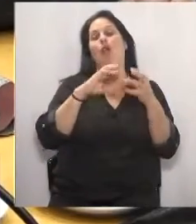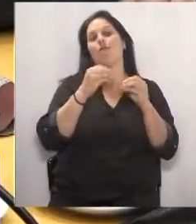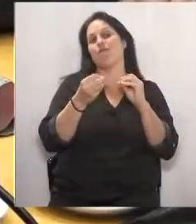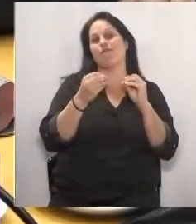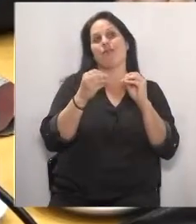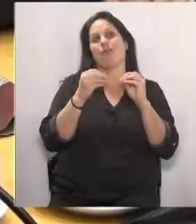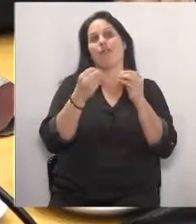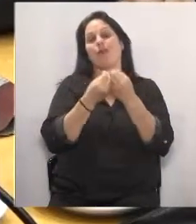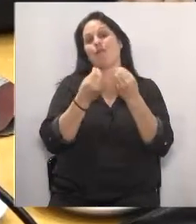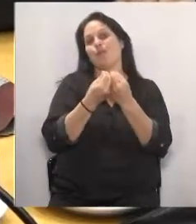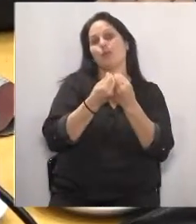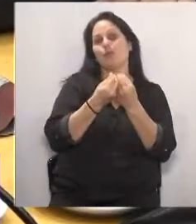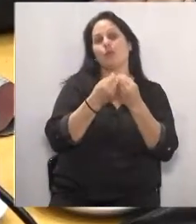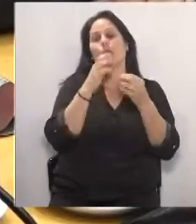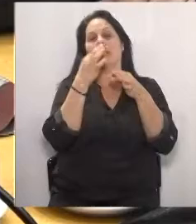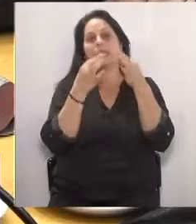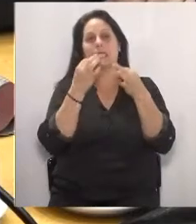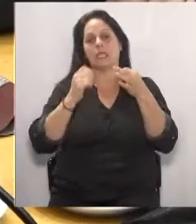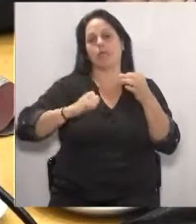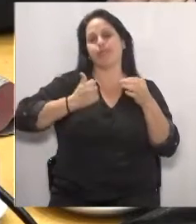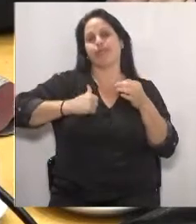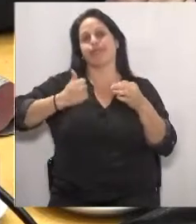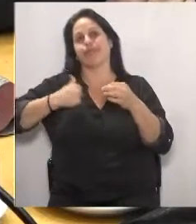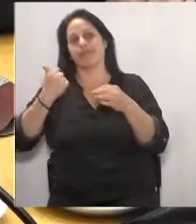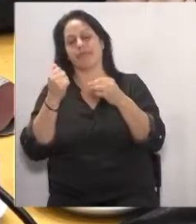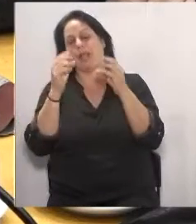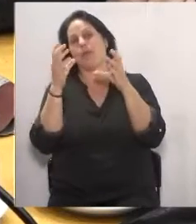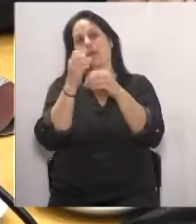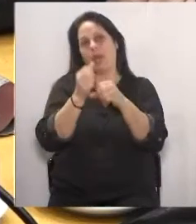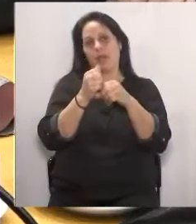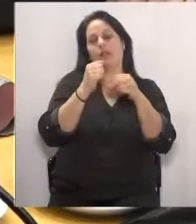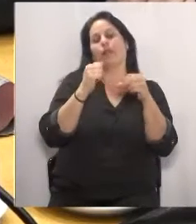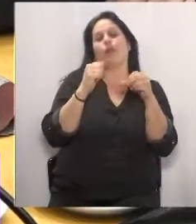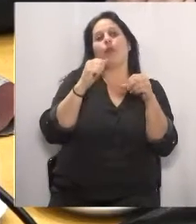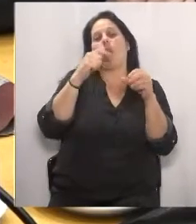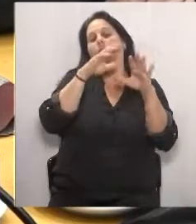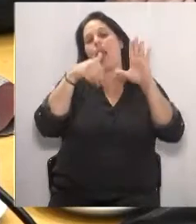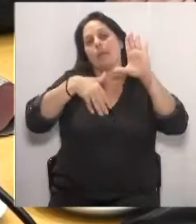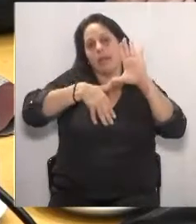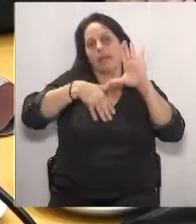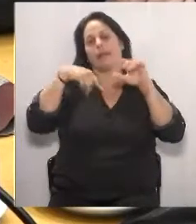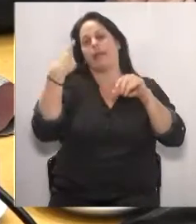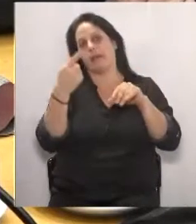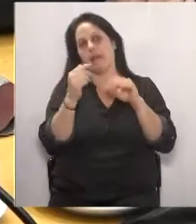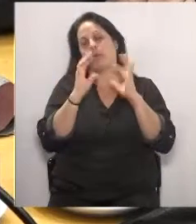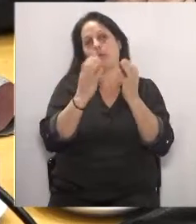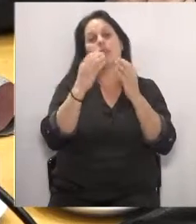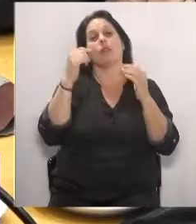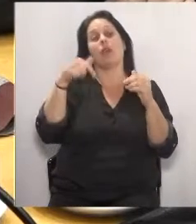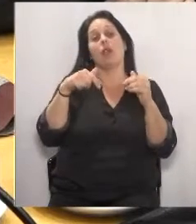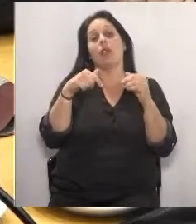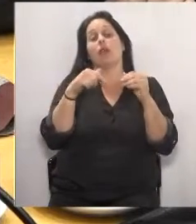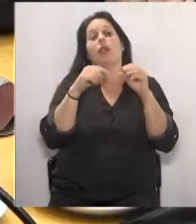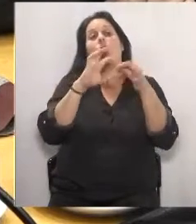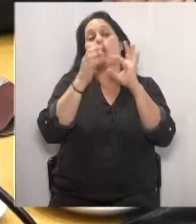enumerando sus logros, que han sido muchísimos: campeonatos panamericanos, sudamericanos, récords, participaciones en Olimpiadas, como